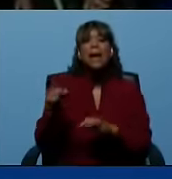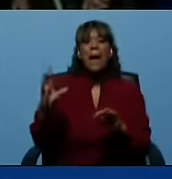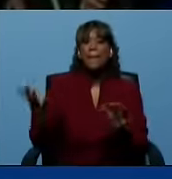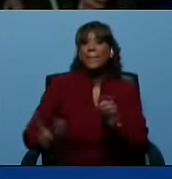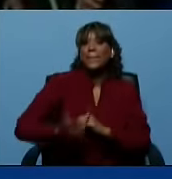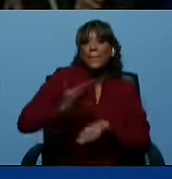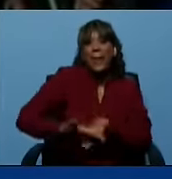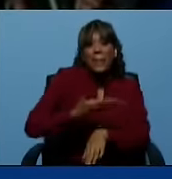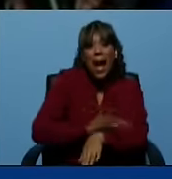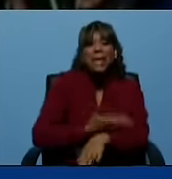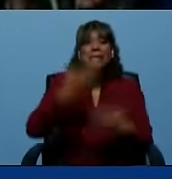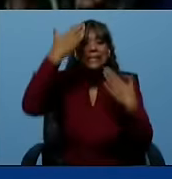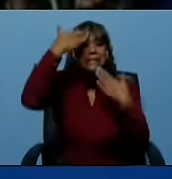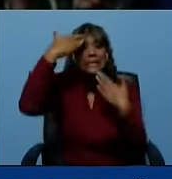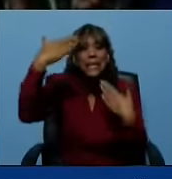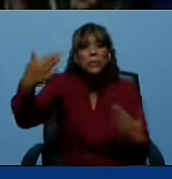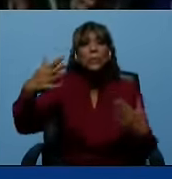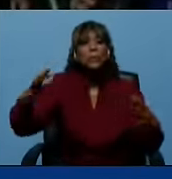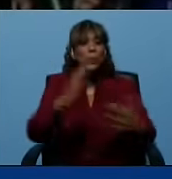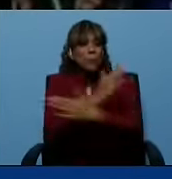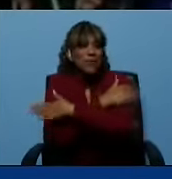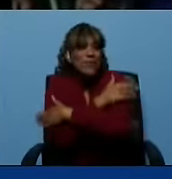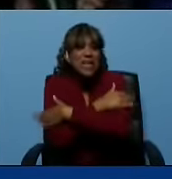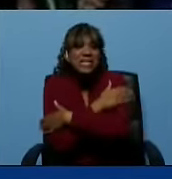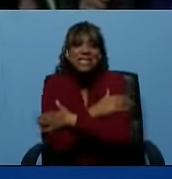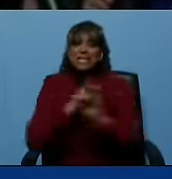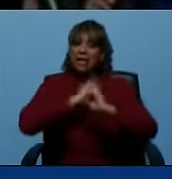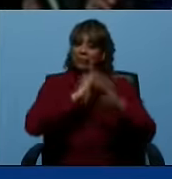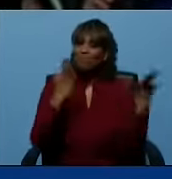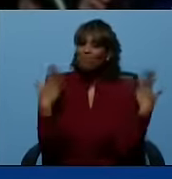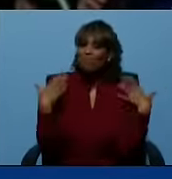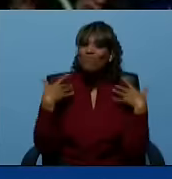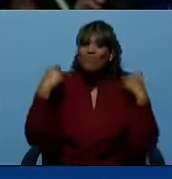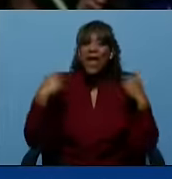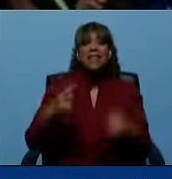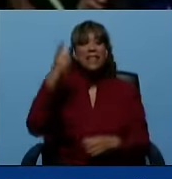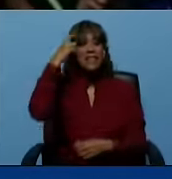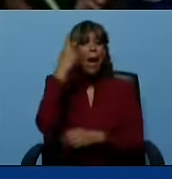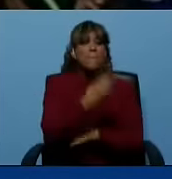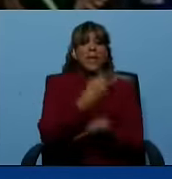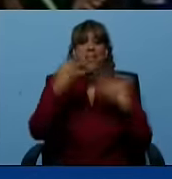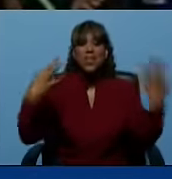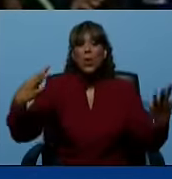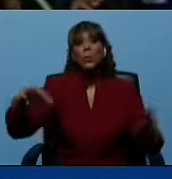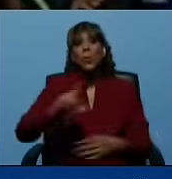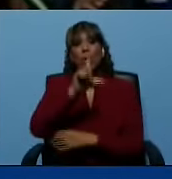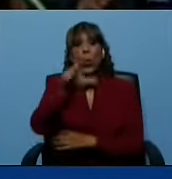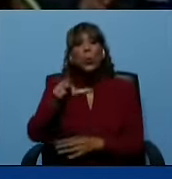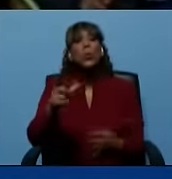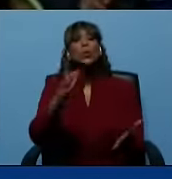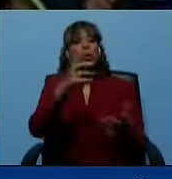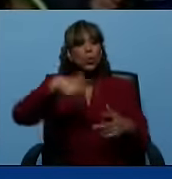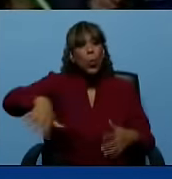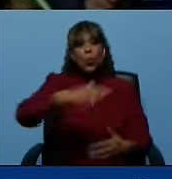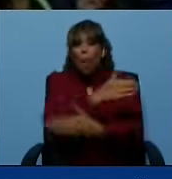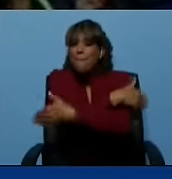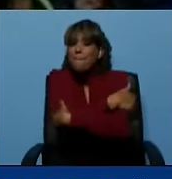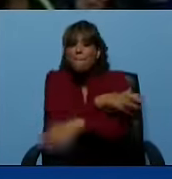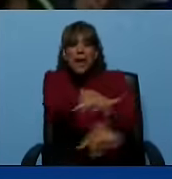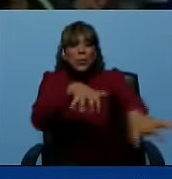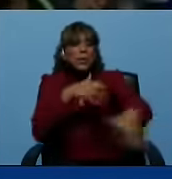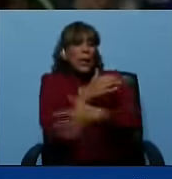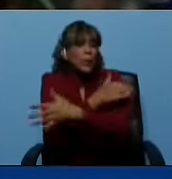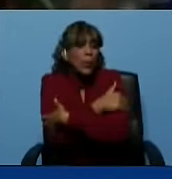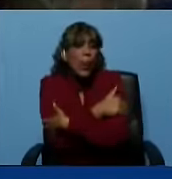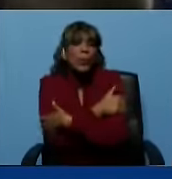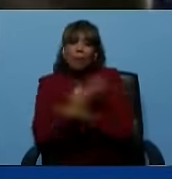Primeramente quiero enviarle unas felicitaciones por esa gran victoria del 28 de julio y un gran abrazo de parte de la juventud desde acá, desde